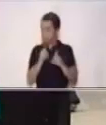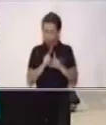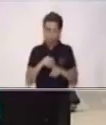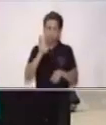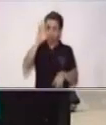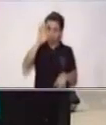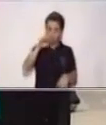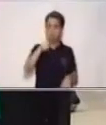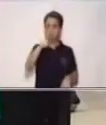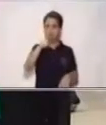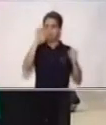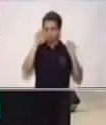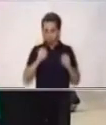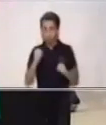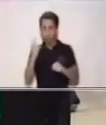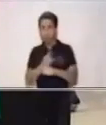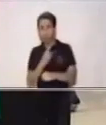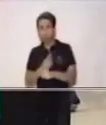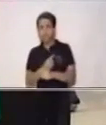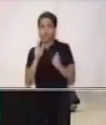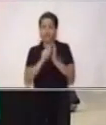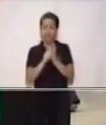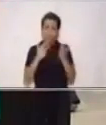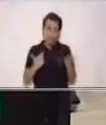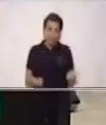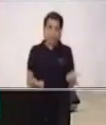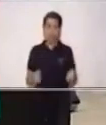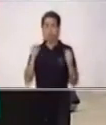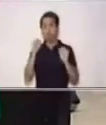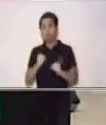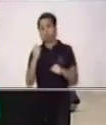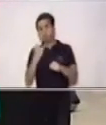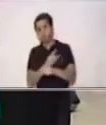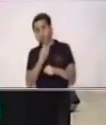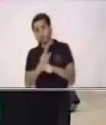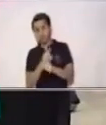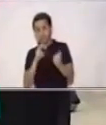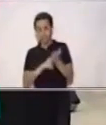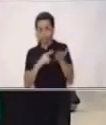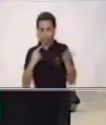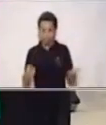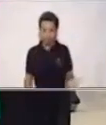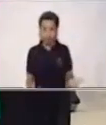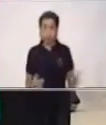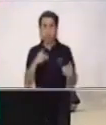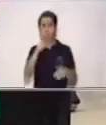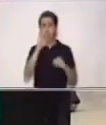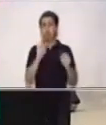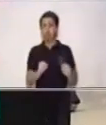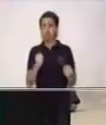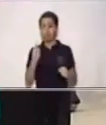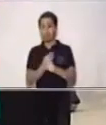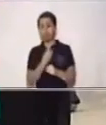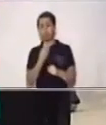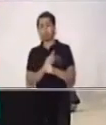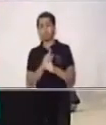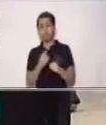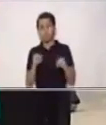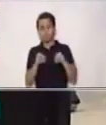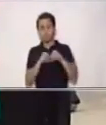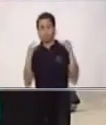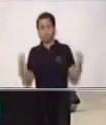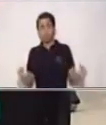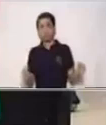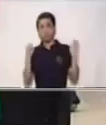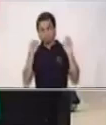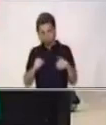puedes utilizar libros, que puedes utilizar revistas, que puedes utilizar periódicos también para